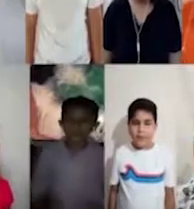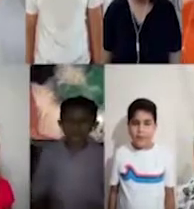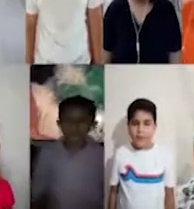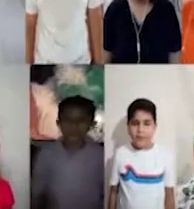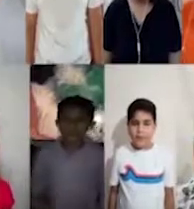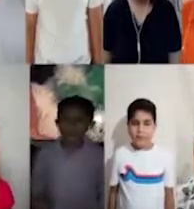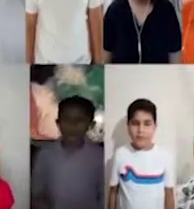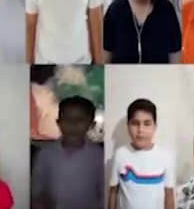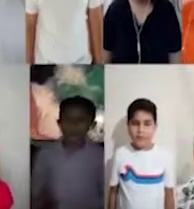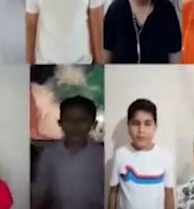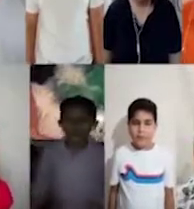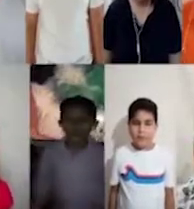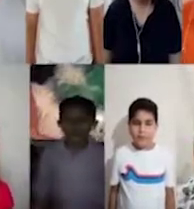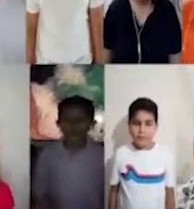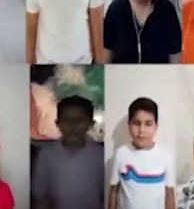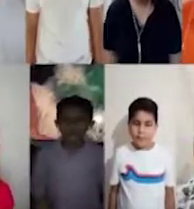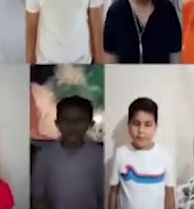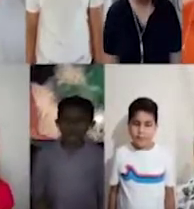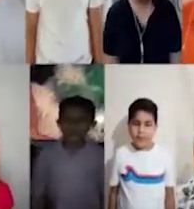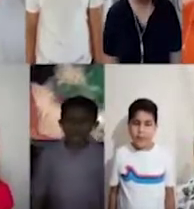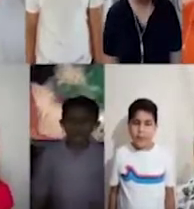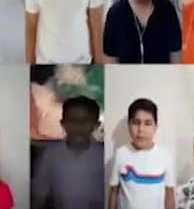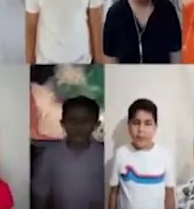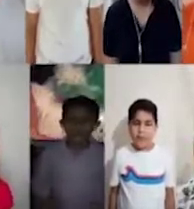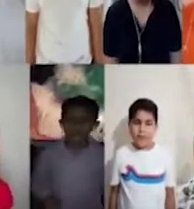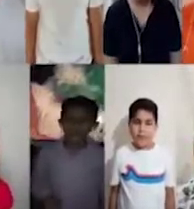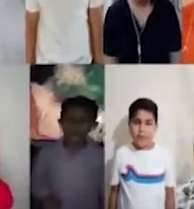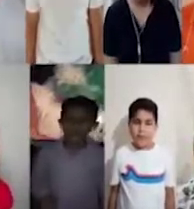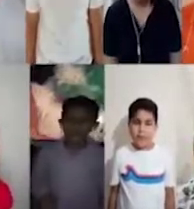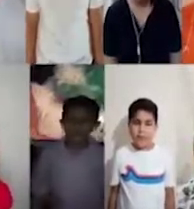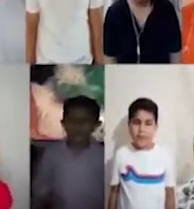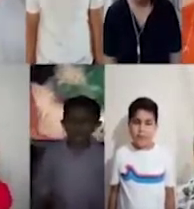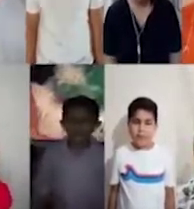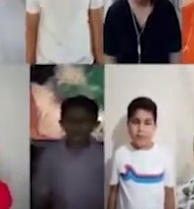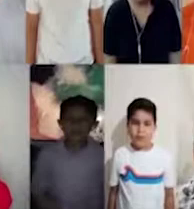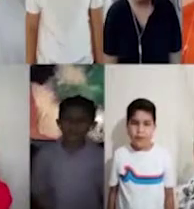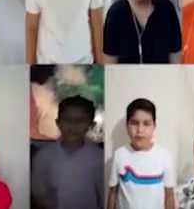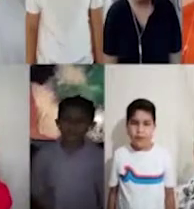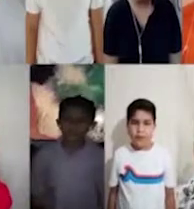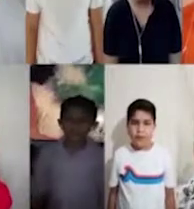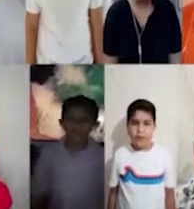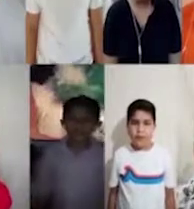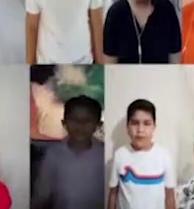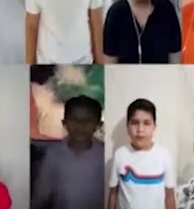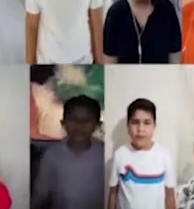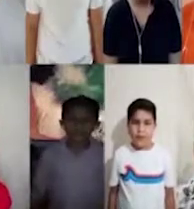y las chicas por su cálido